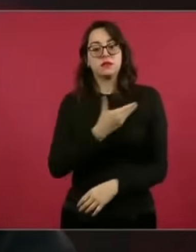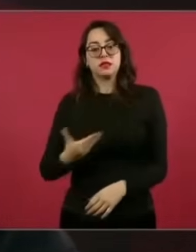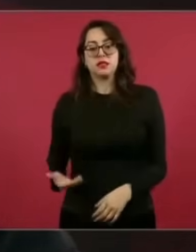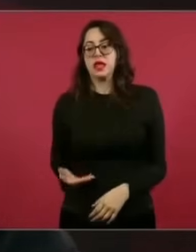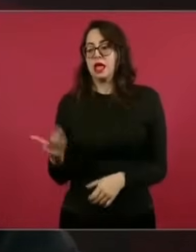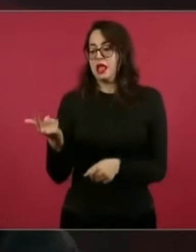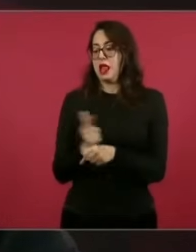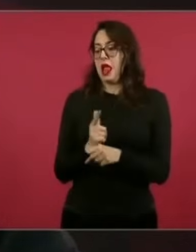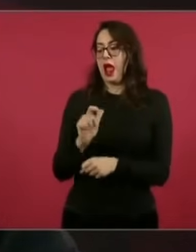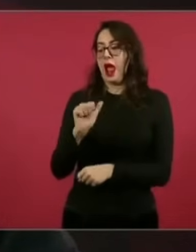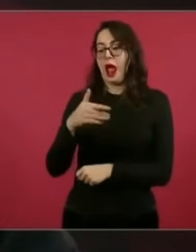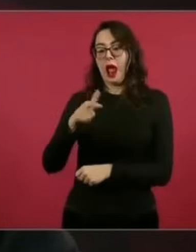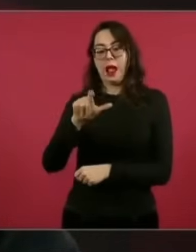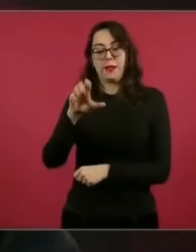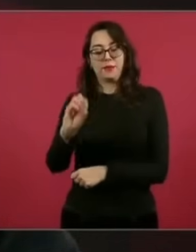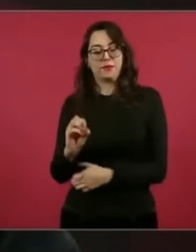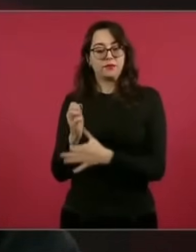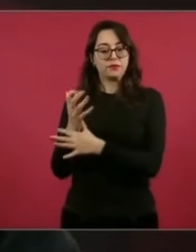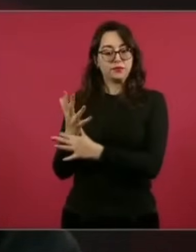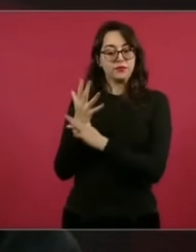López Obrador,